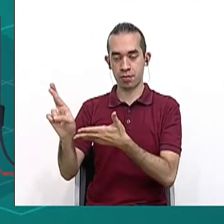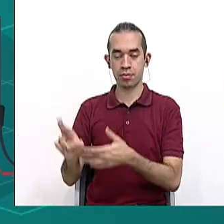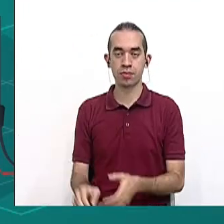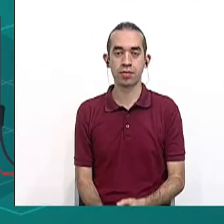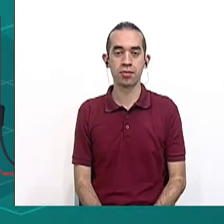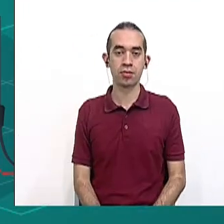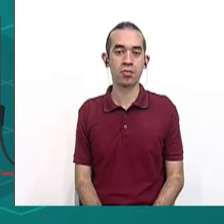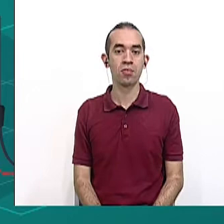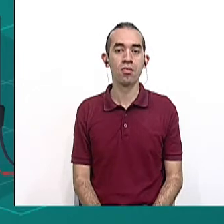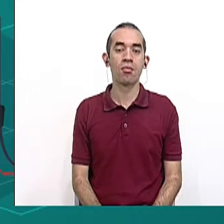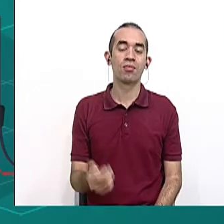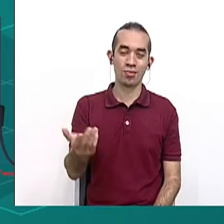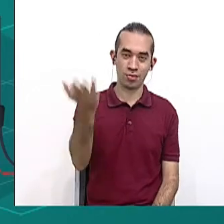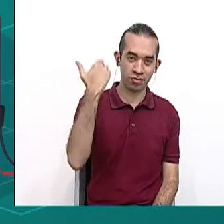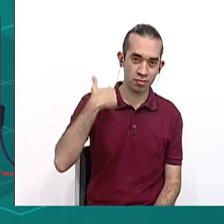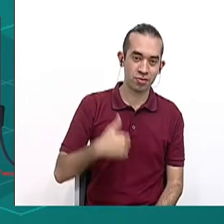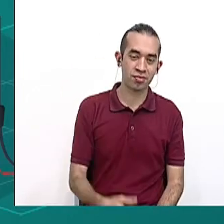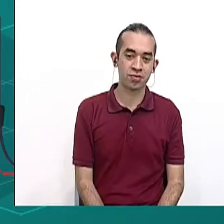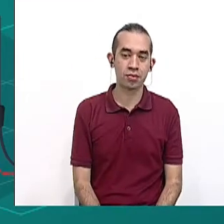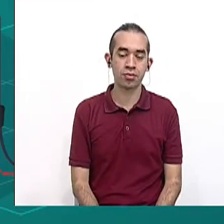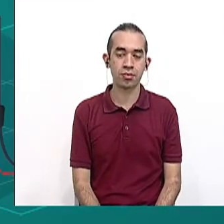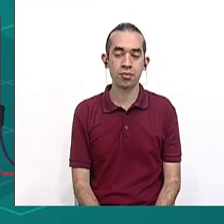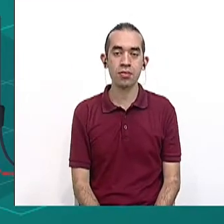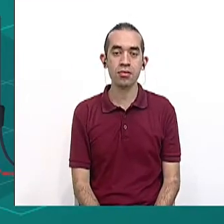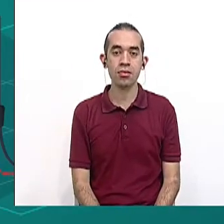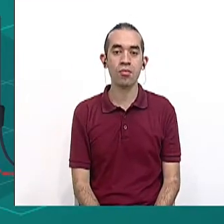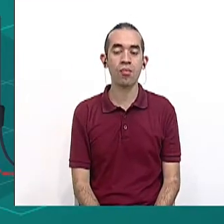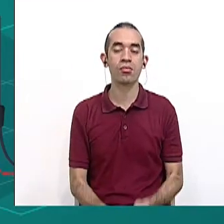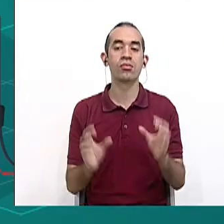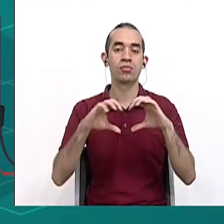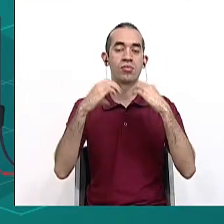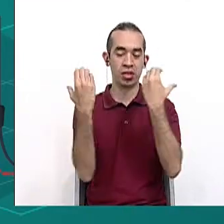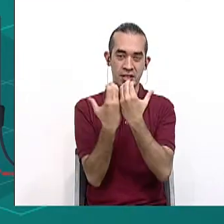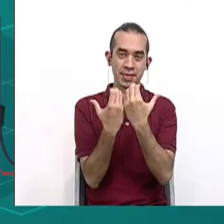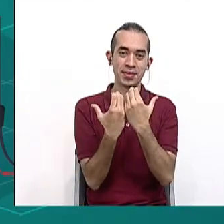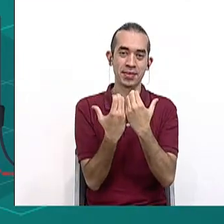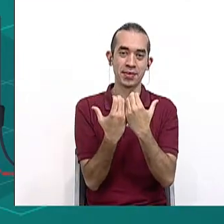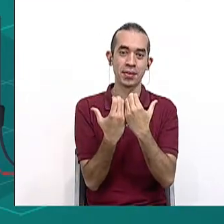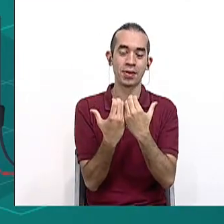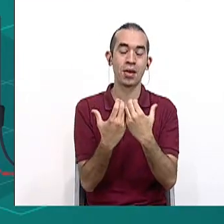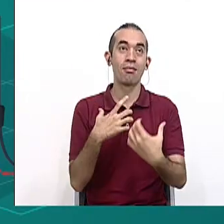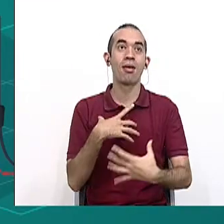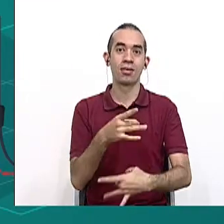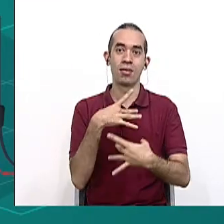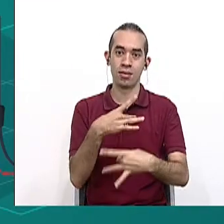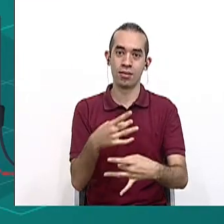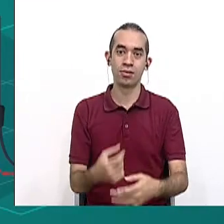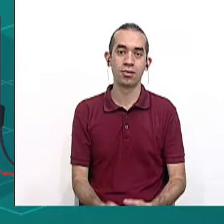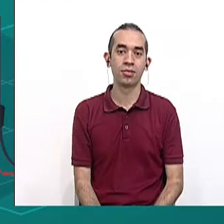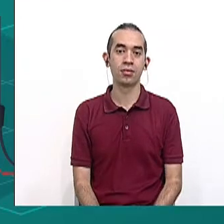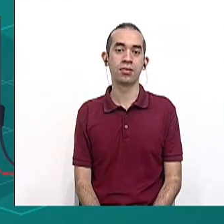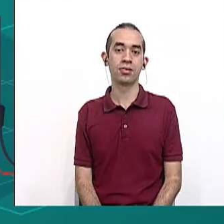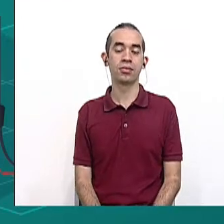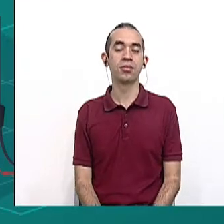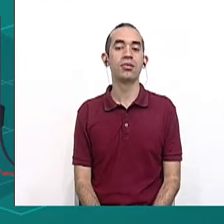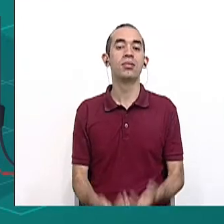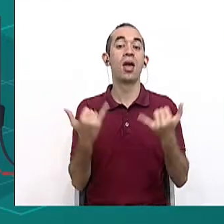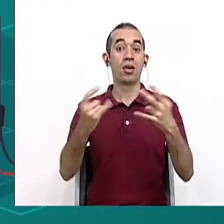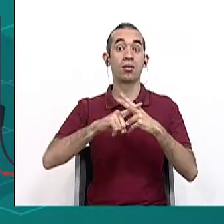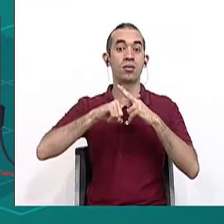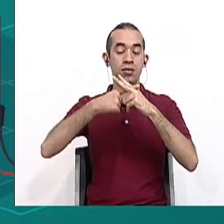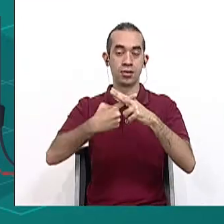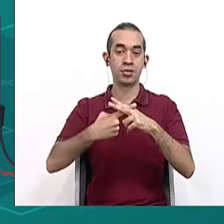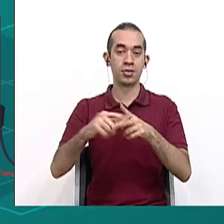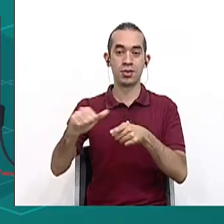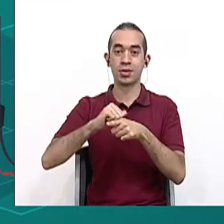que acompáñenme en esta clase que va a estar muy, muy interesante. Así que vamos a iniciar